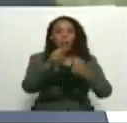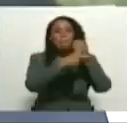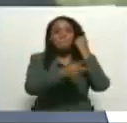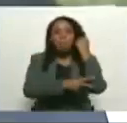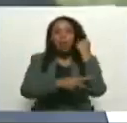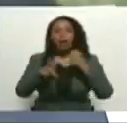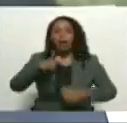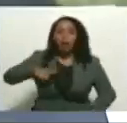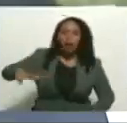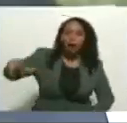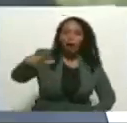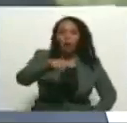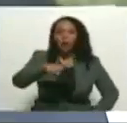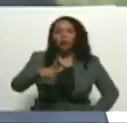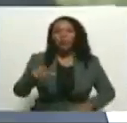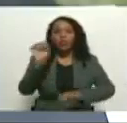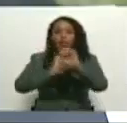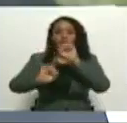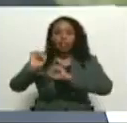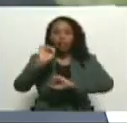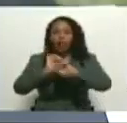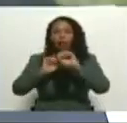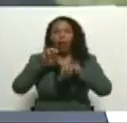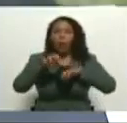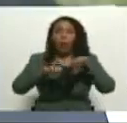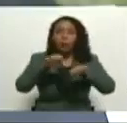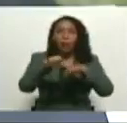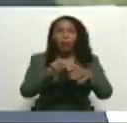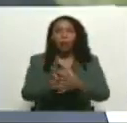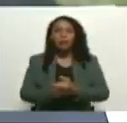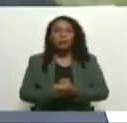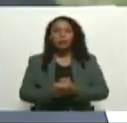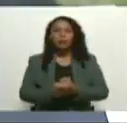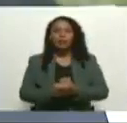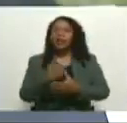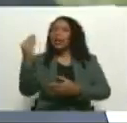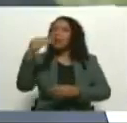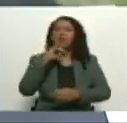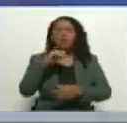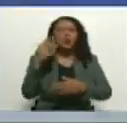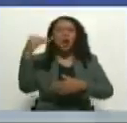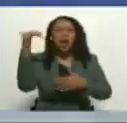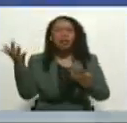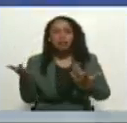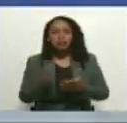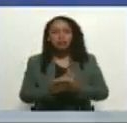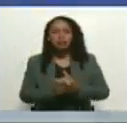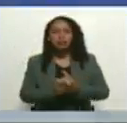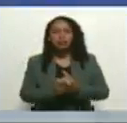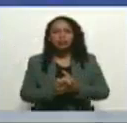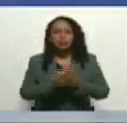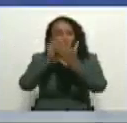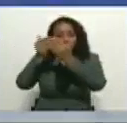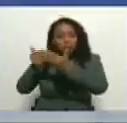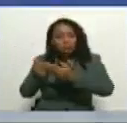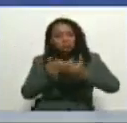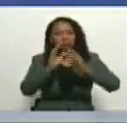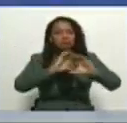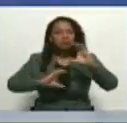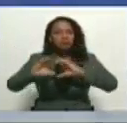lagos, defender a nuestros animales. ¿Qué más me traes tú por ahí? Bueno, presidente, le decía que aparte del estudio científico del